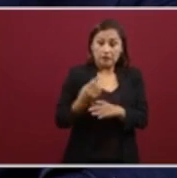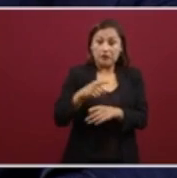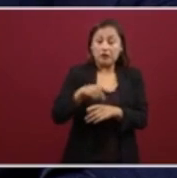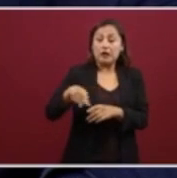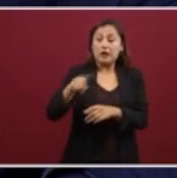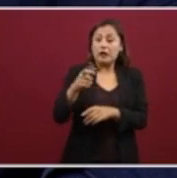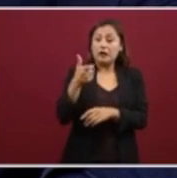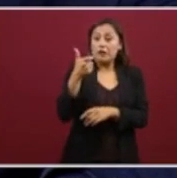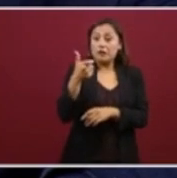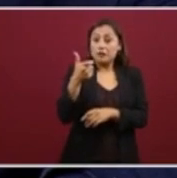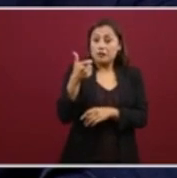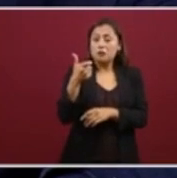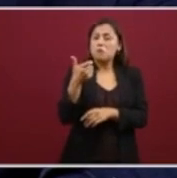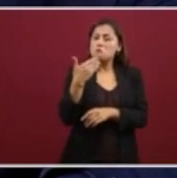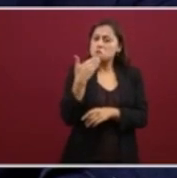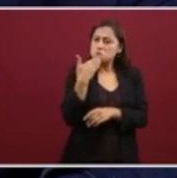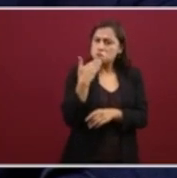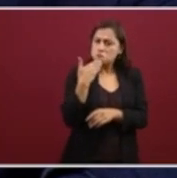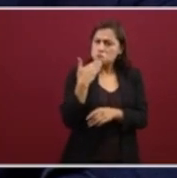Y ahí están los datos.